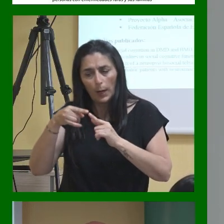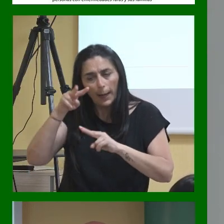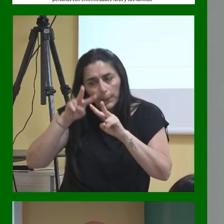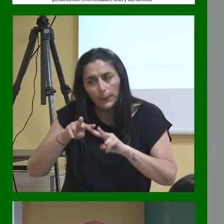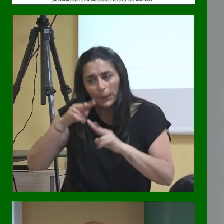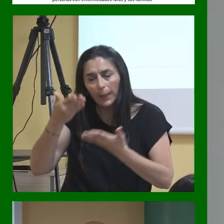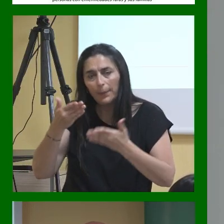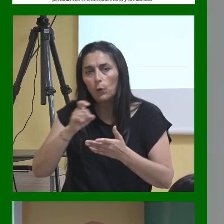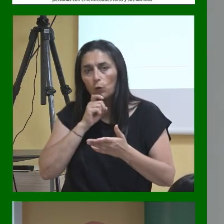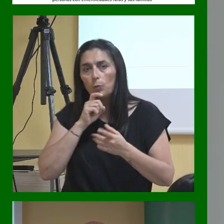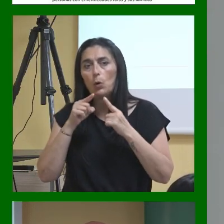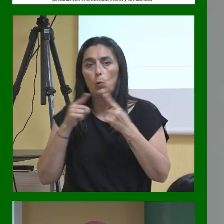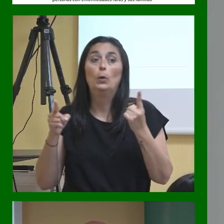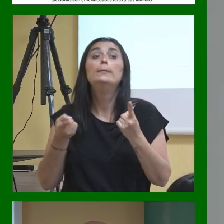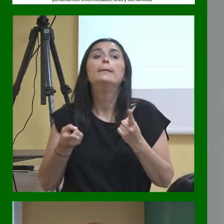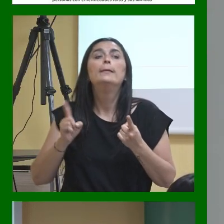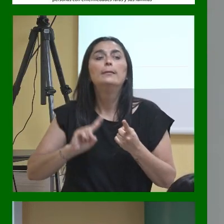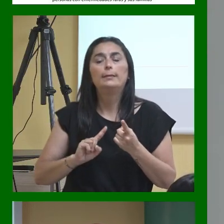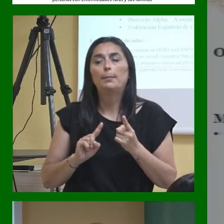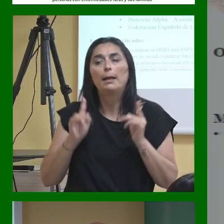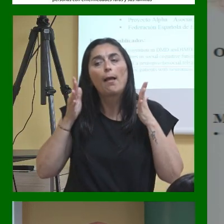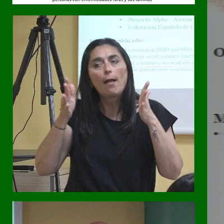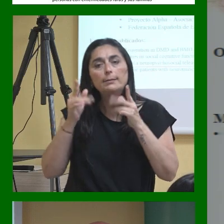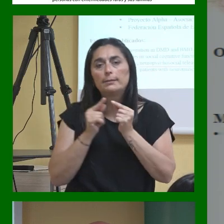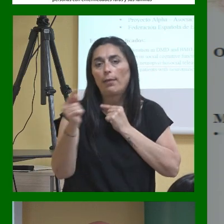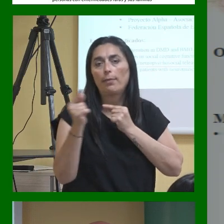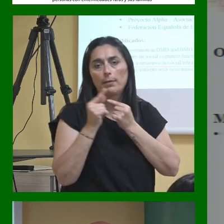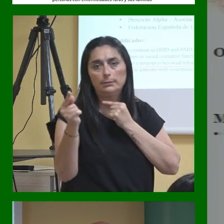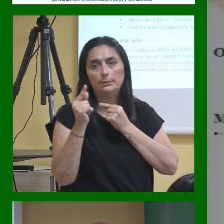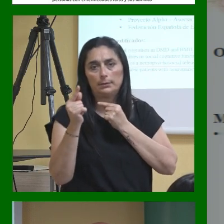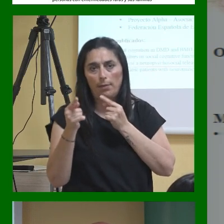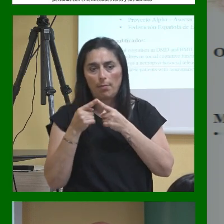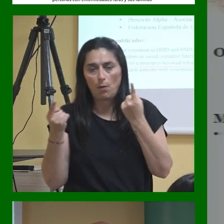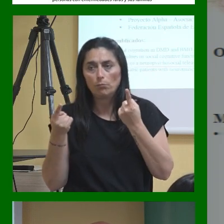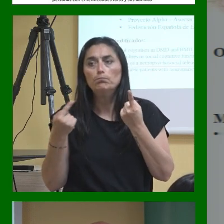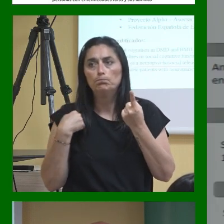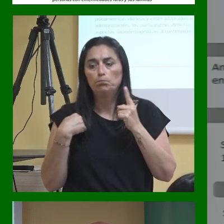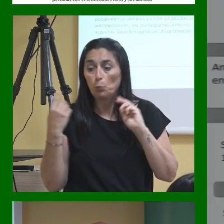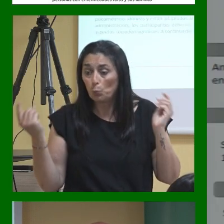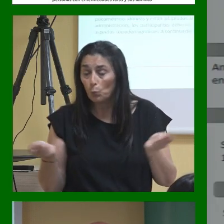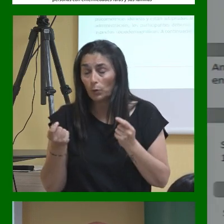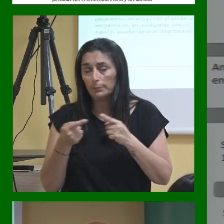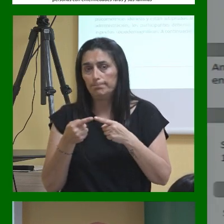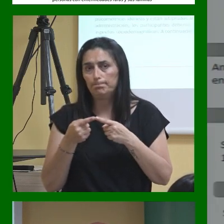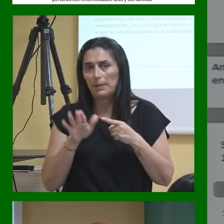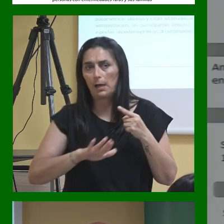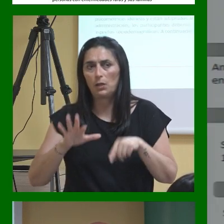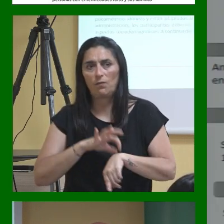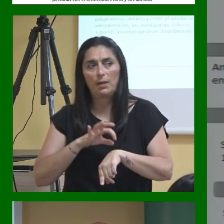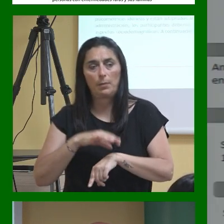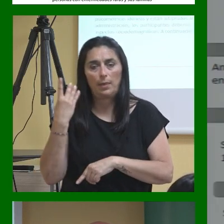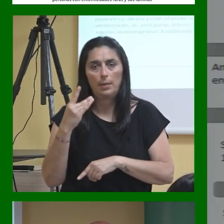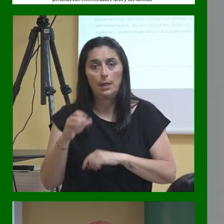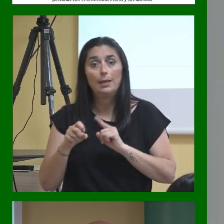Hemos desarrollado la teleasistencia como método de medida y lo hemos publicado con niños con Duchenne, con